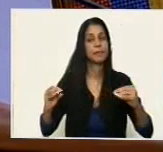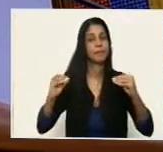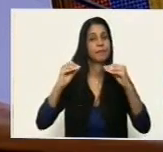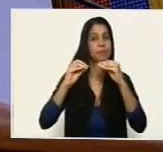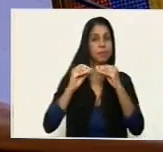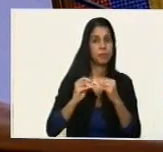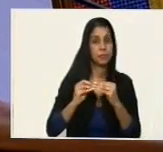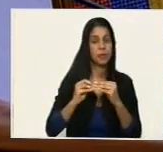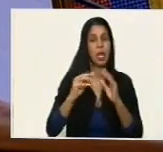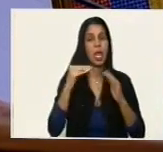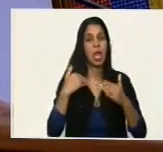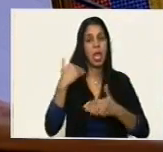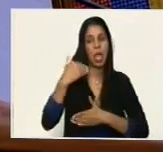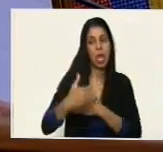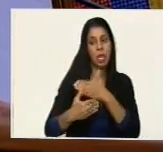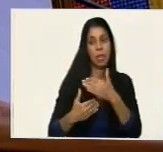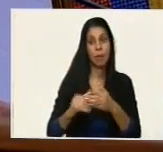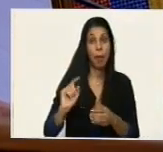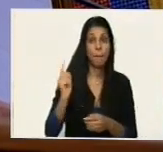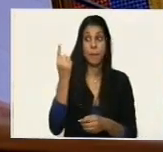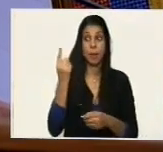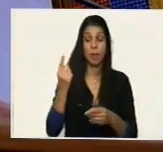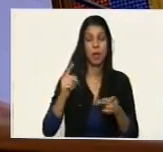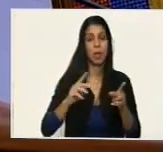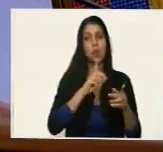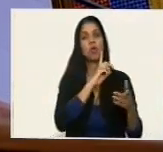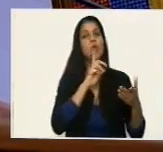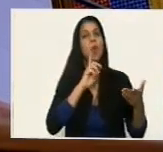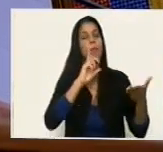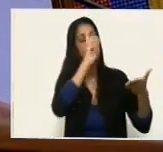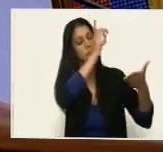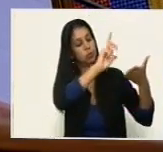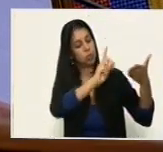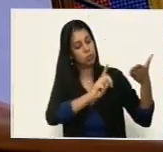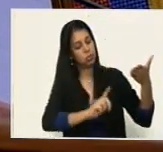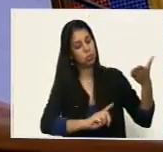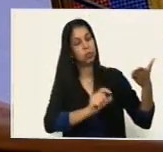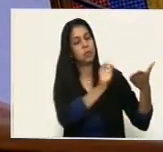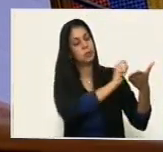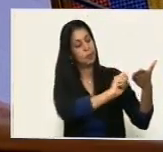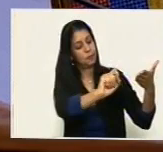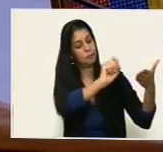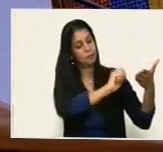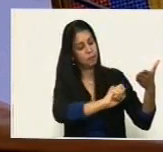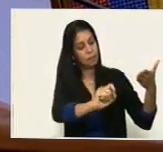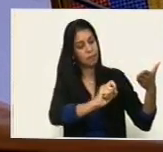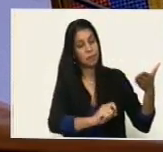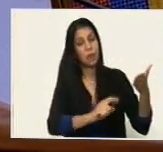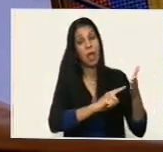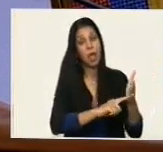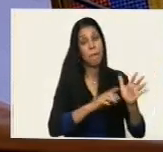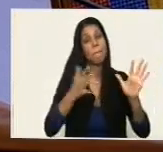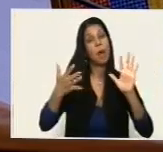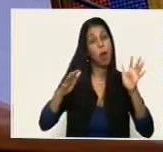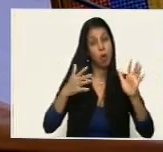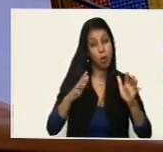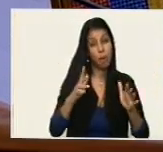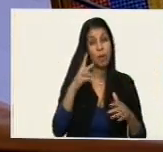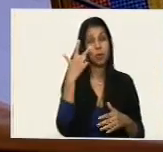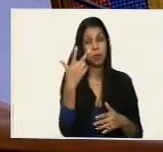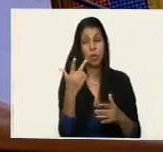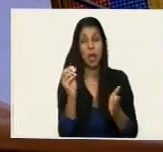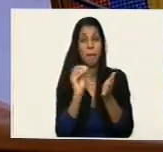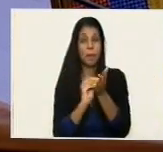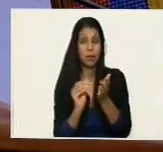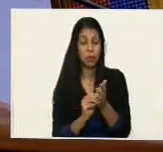las siguientes etapas. 1. Elaborar la lista de candidatos y candidatas elegibles, en la cual deberá haber por lo menos el triple de los cargos